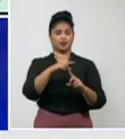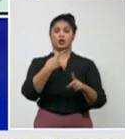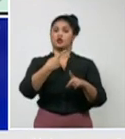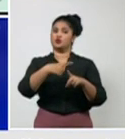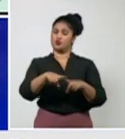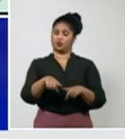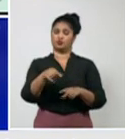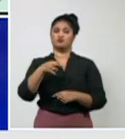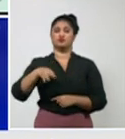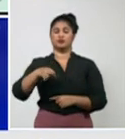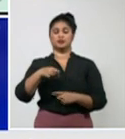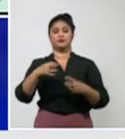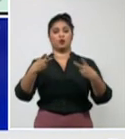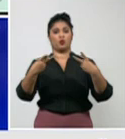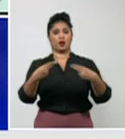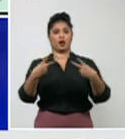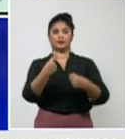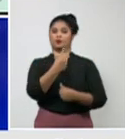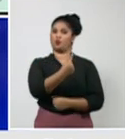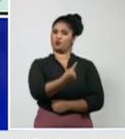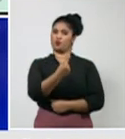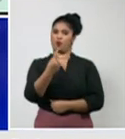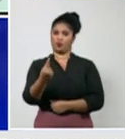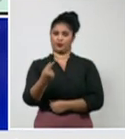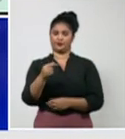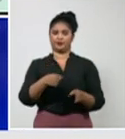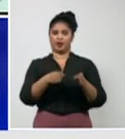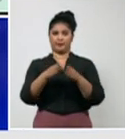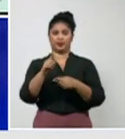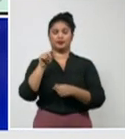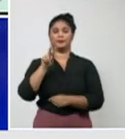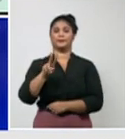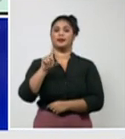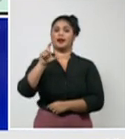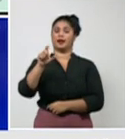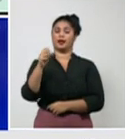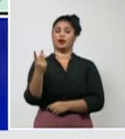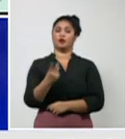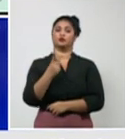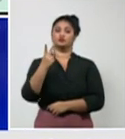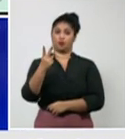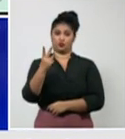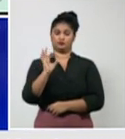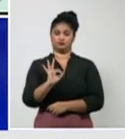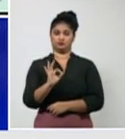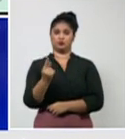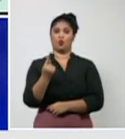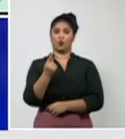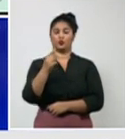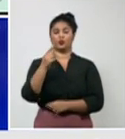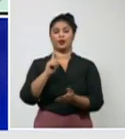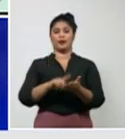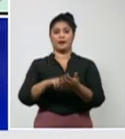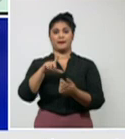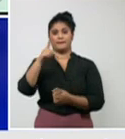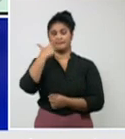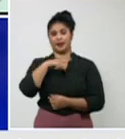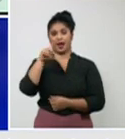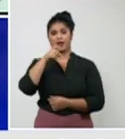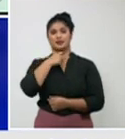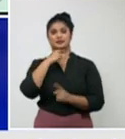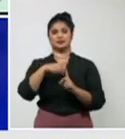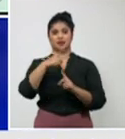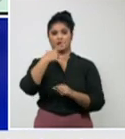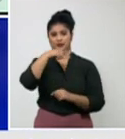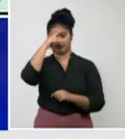En Villa Clara se diagnostican 2 casos importados, 1 de Placeta y 1 de Santa Clara. Ciego Dávila, los